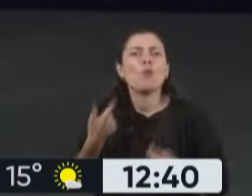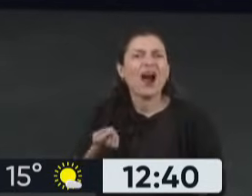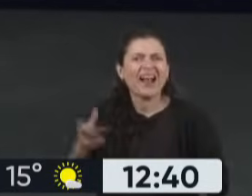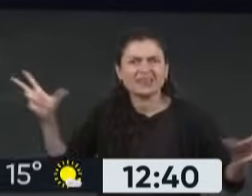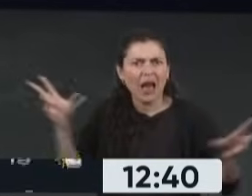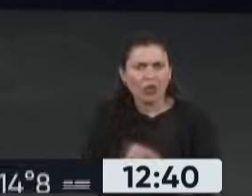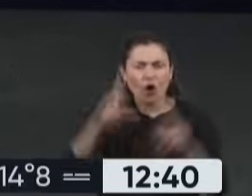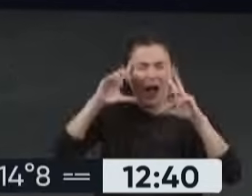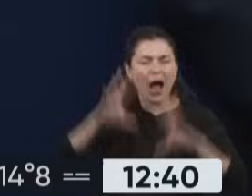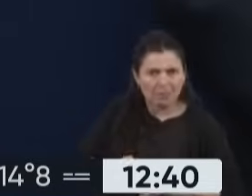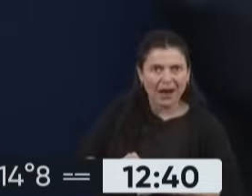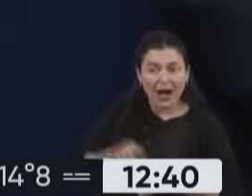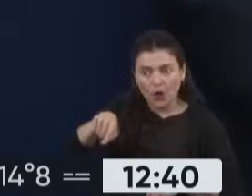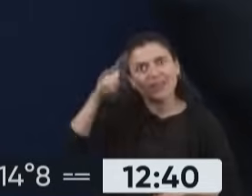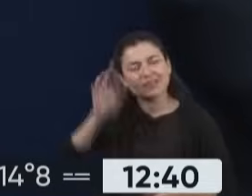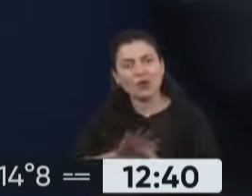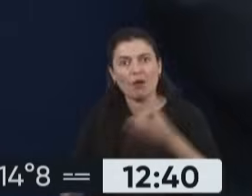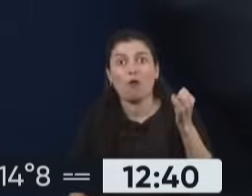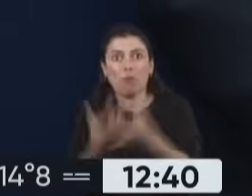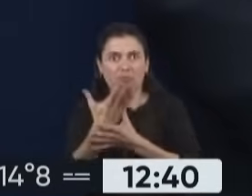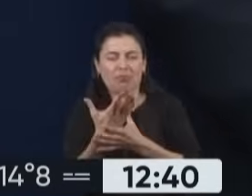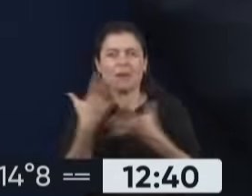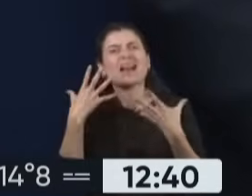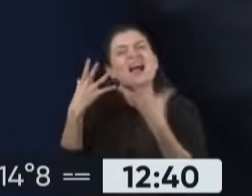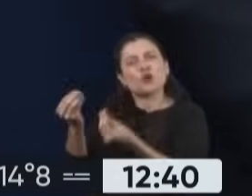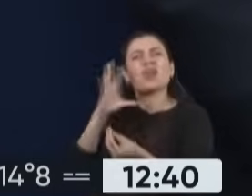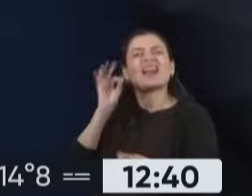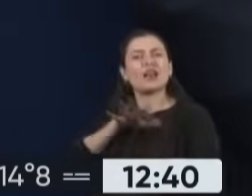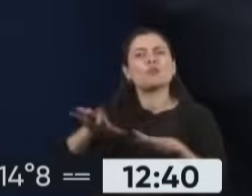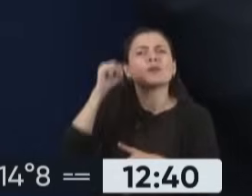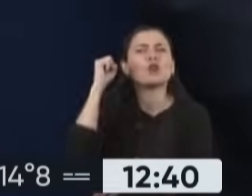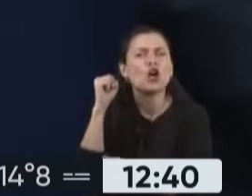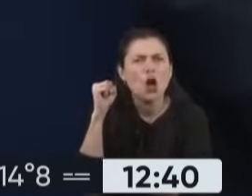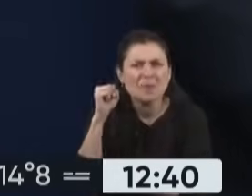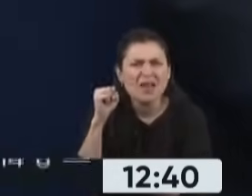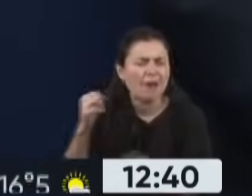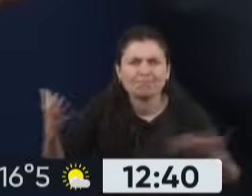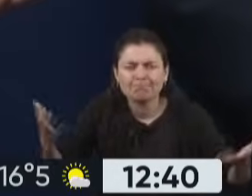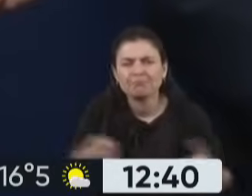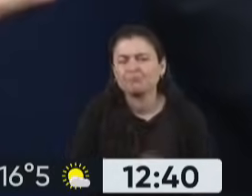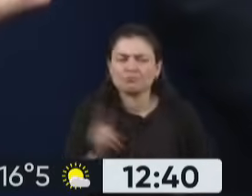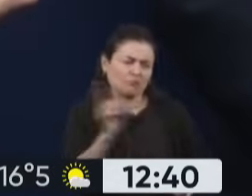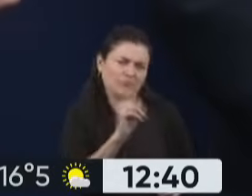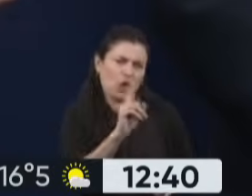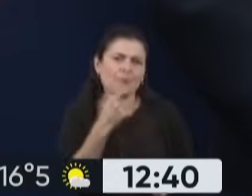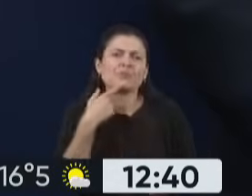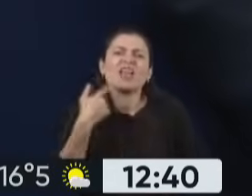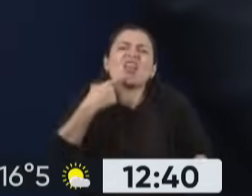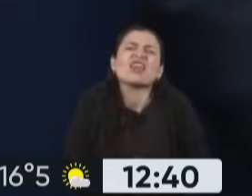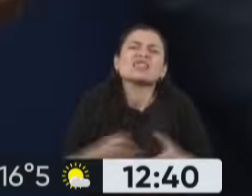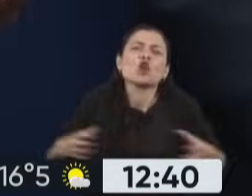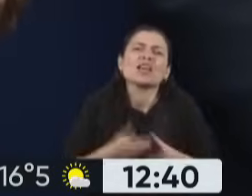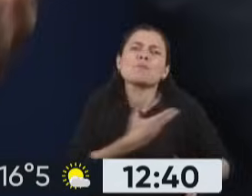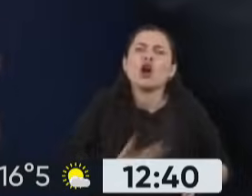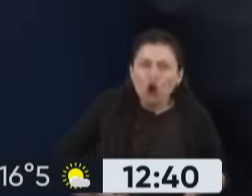exactamente lo contrario. Este sistema, nuevo régimen que estamos proponiendo, obedece a darle más libertad a la gente.